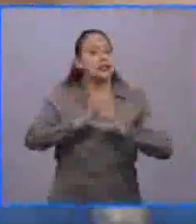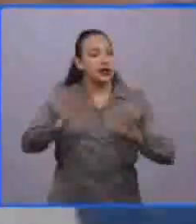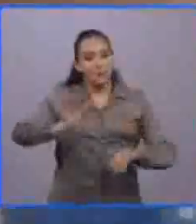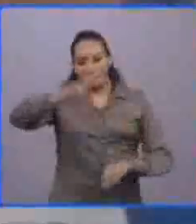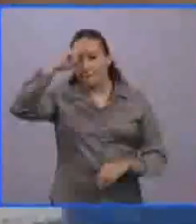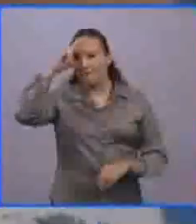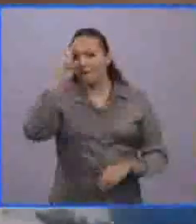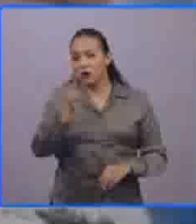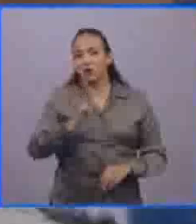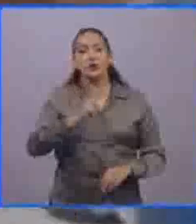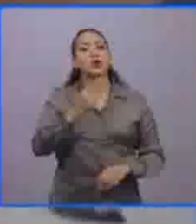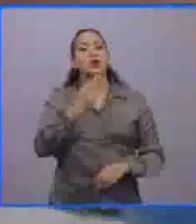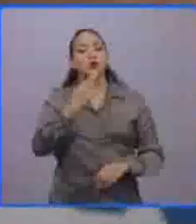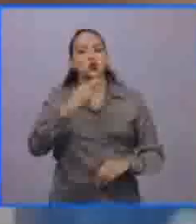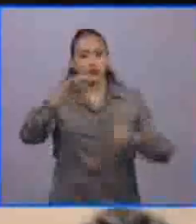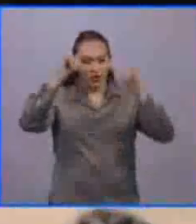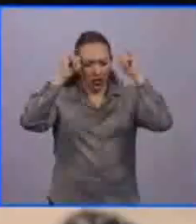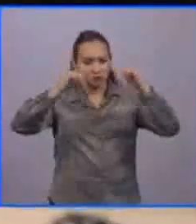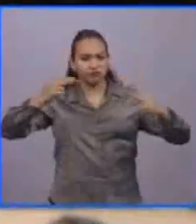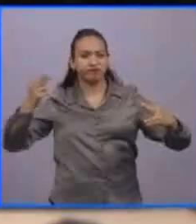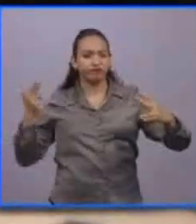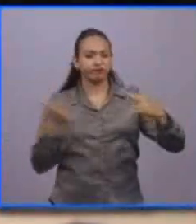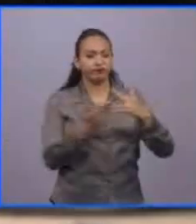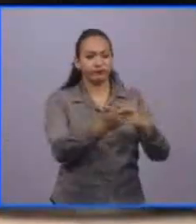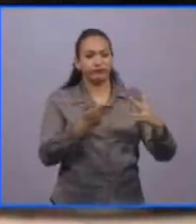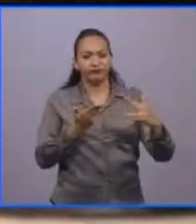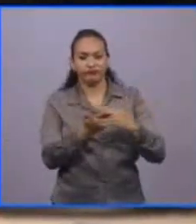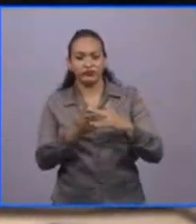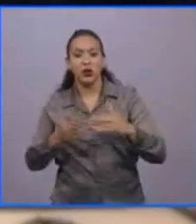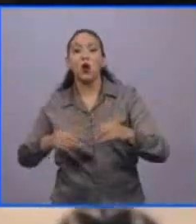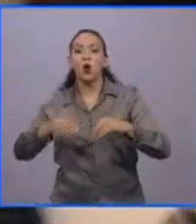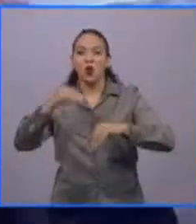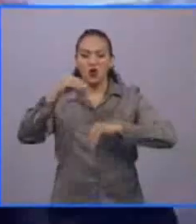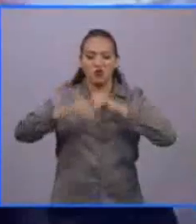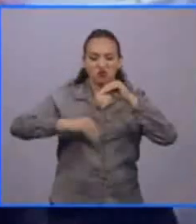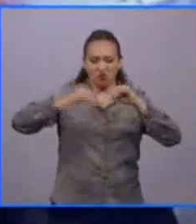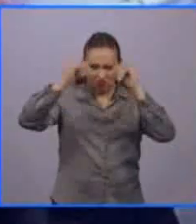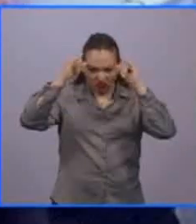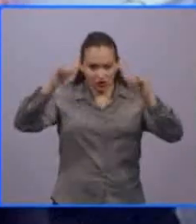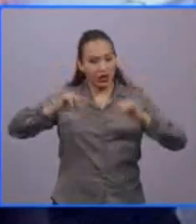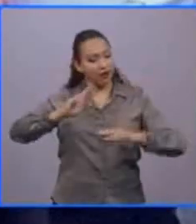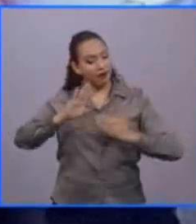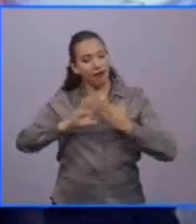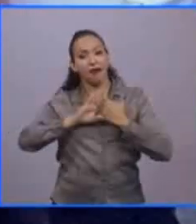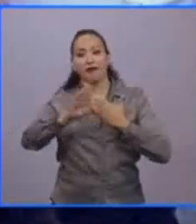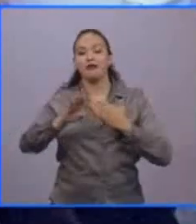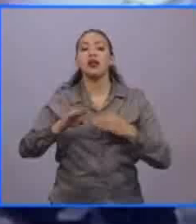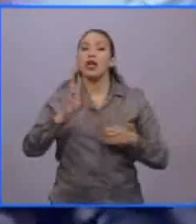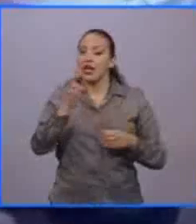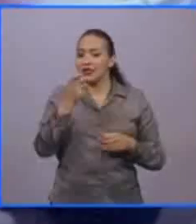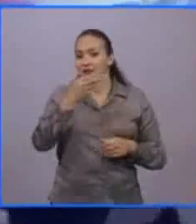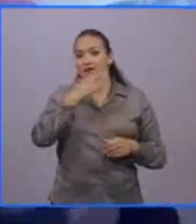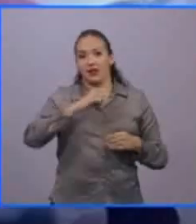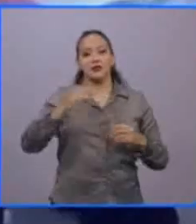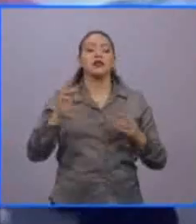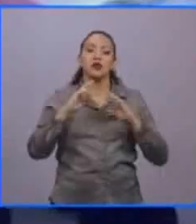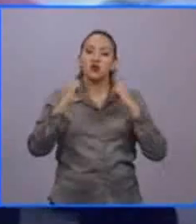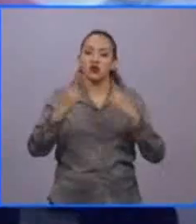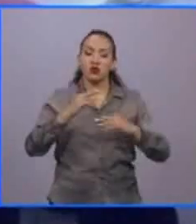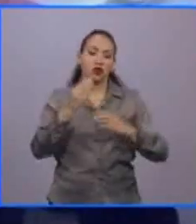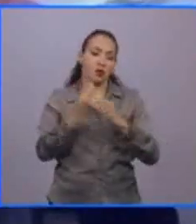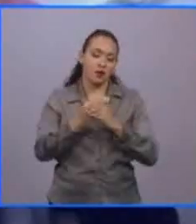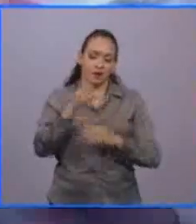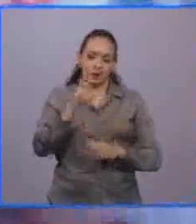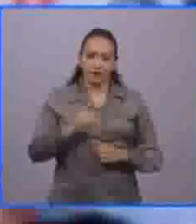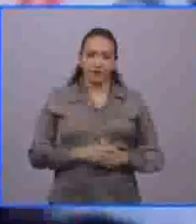azuzar animales para que se cometan entre ellos y hacer de las peleas así provocadas espectáculos públicos o privados.